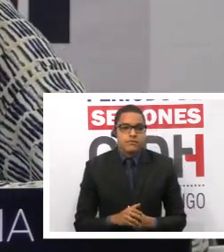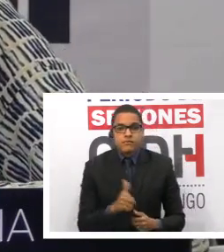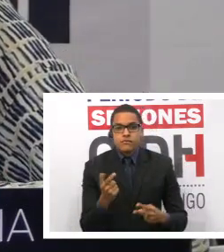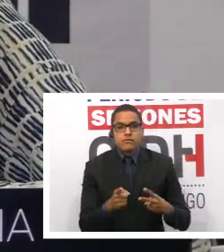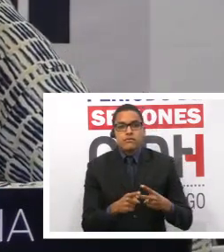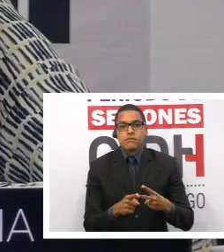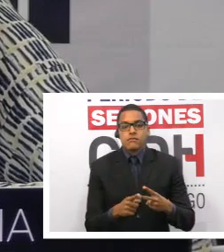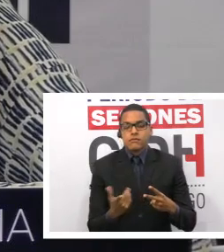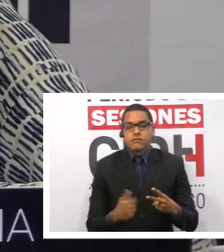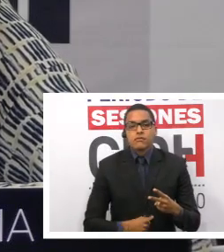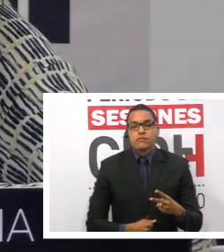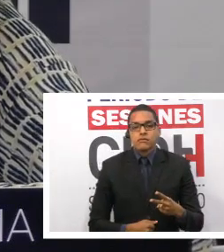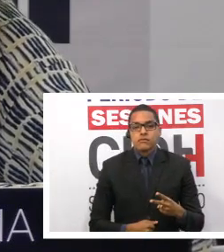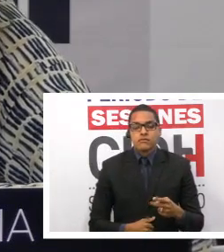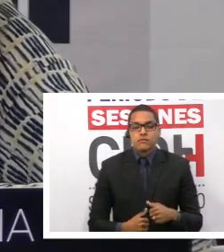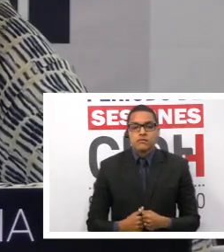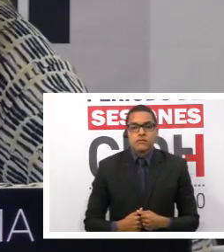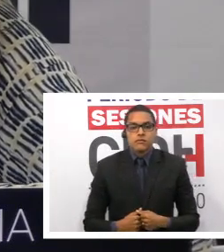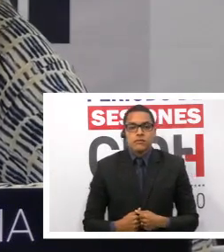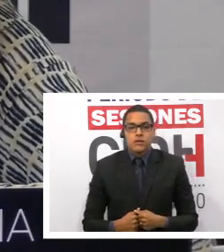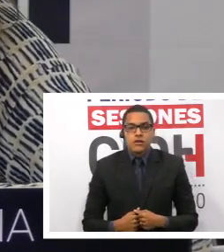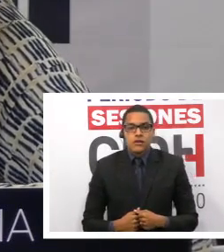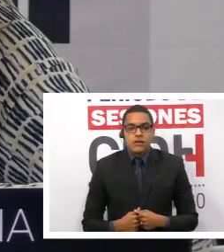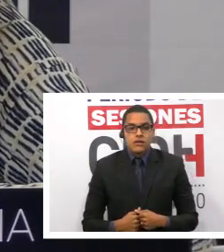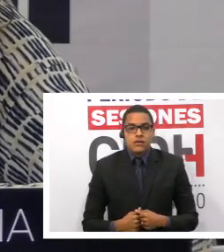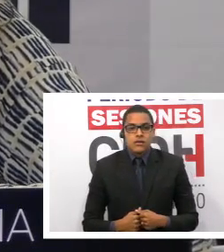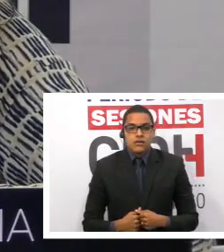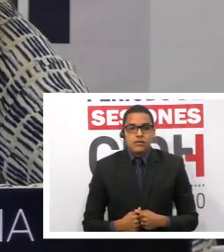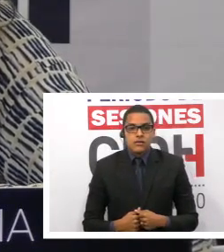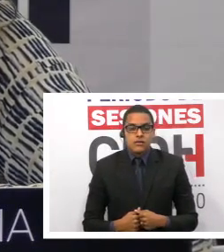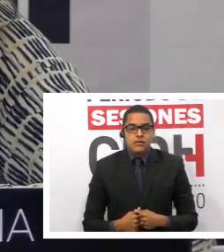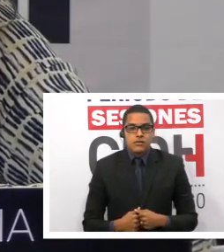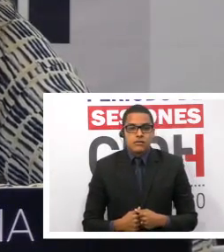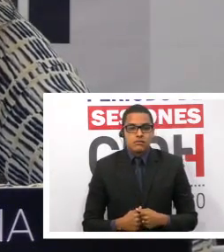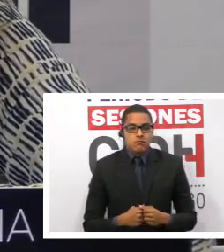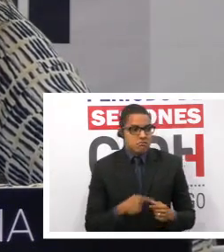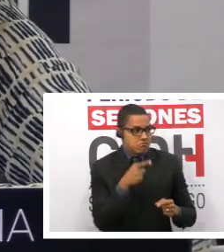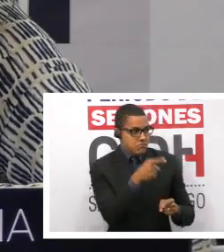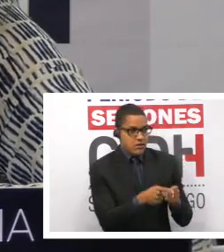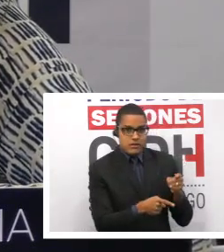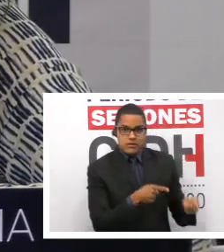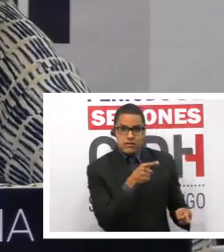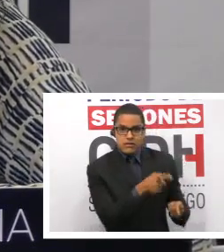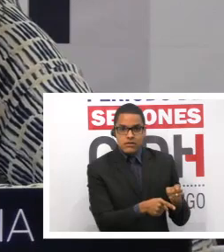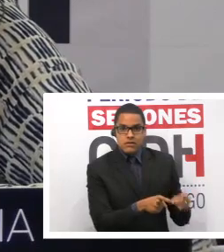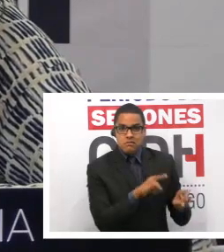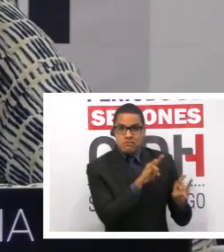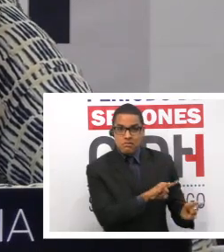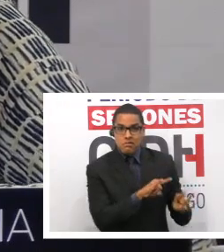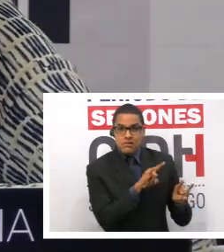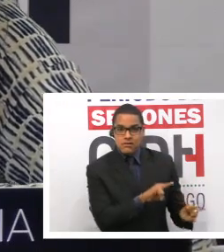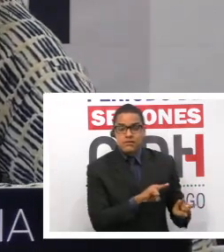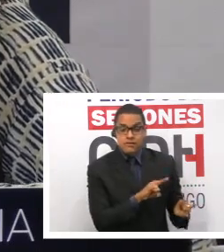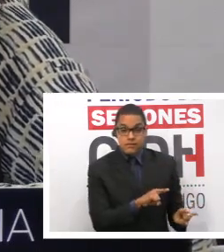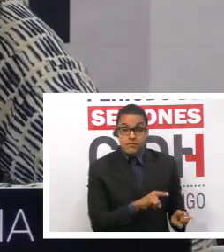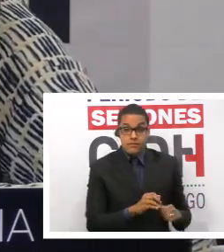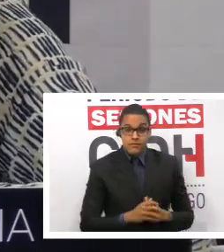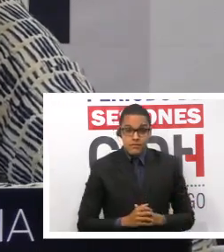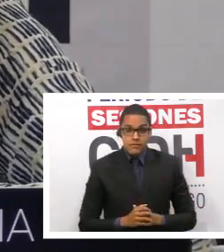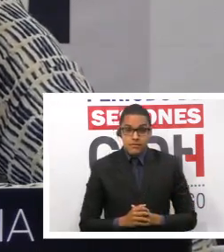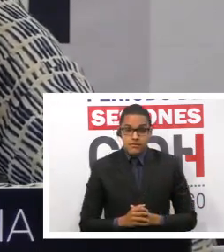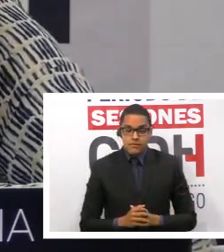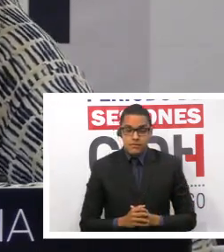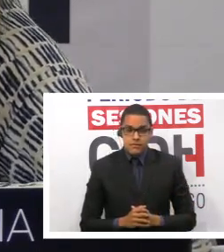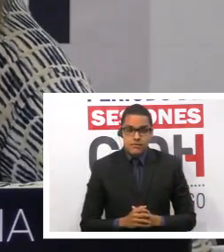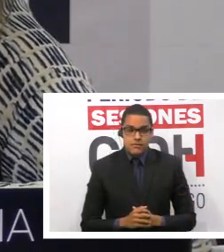tiene que ver con la temática de la discriminación indirecta yo aquí hago no una provocación una invitación no